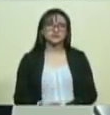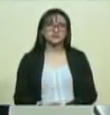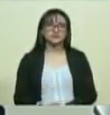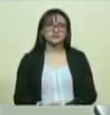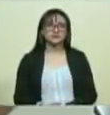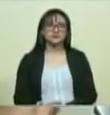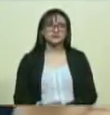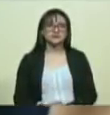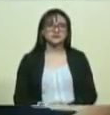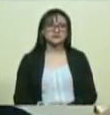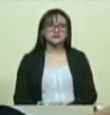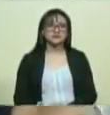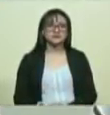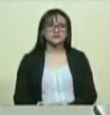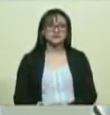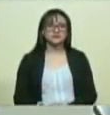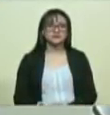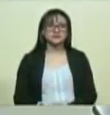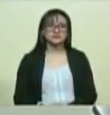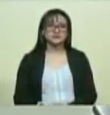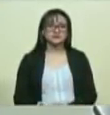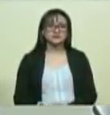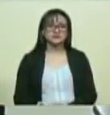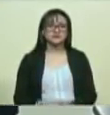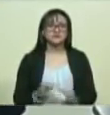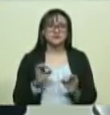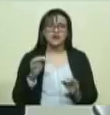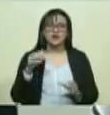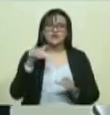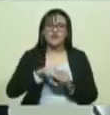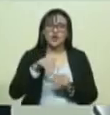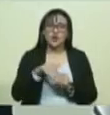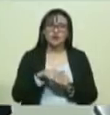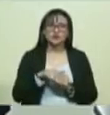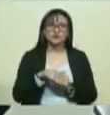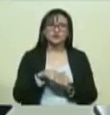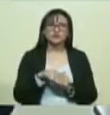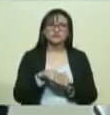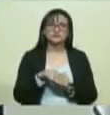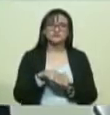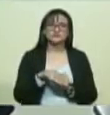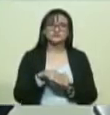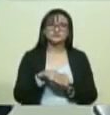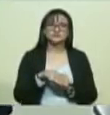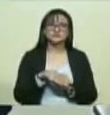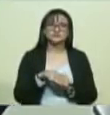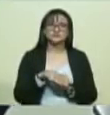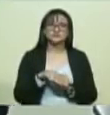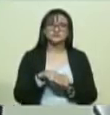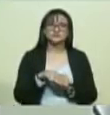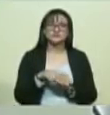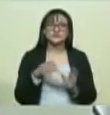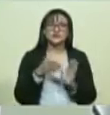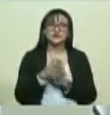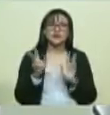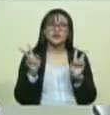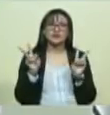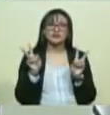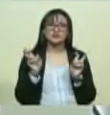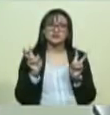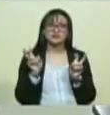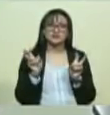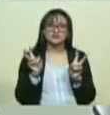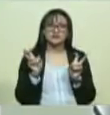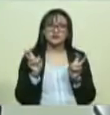especialmente todo aquello que afecta al voto electrónico y a lo que supone todo el contexto, el contorno